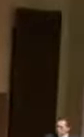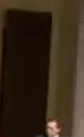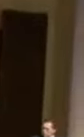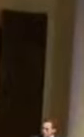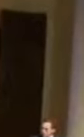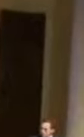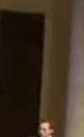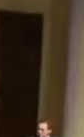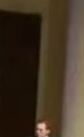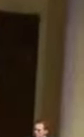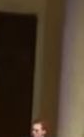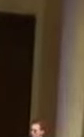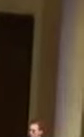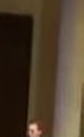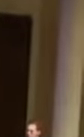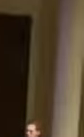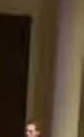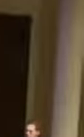los animales.